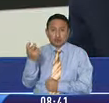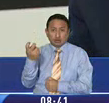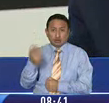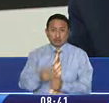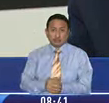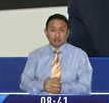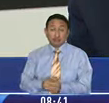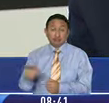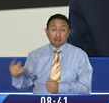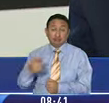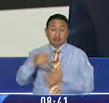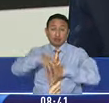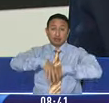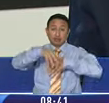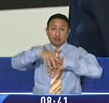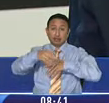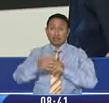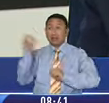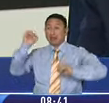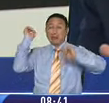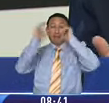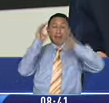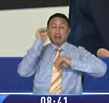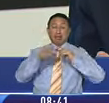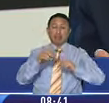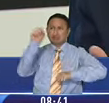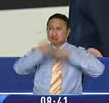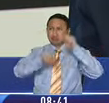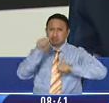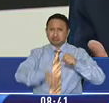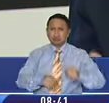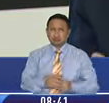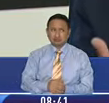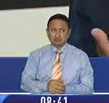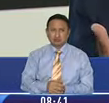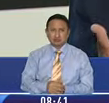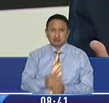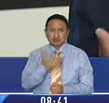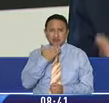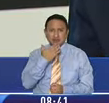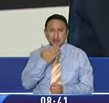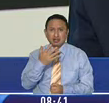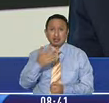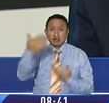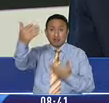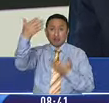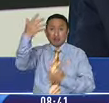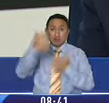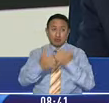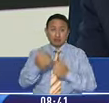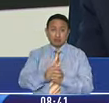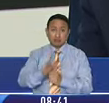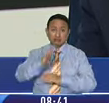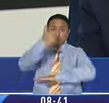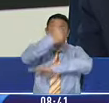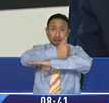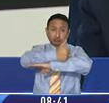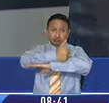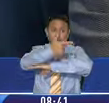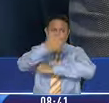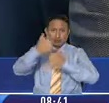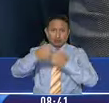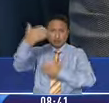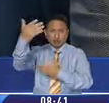vez que hay manifestaciones lo destruyen. Claro, y se trata de resolver problemas políticos en la Plaza Grande, cuando los problemas